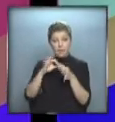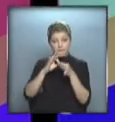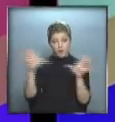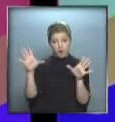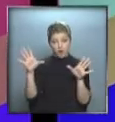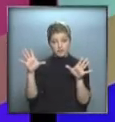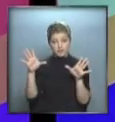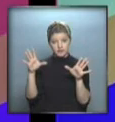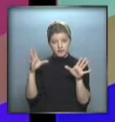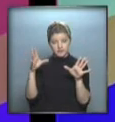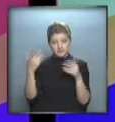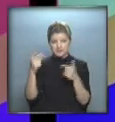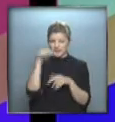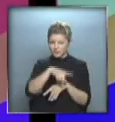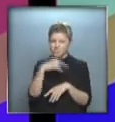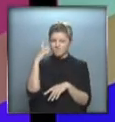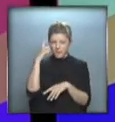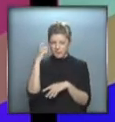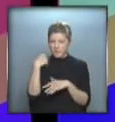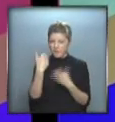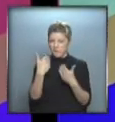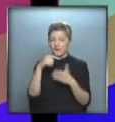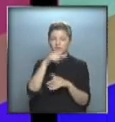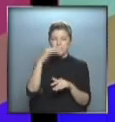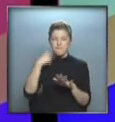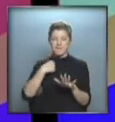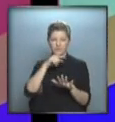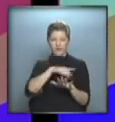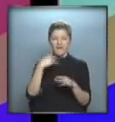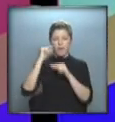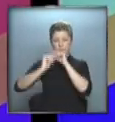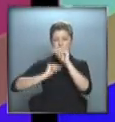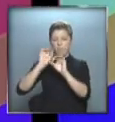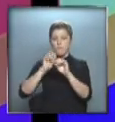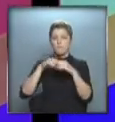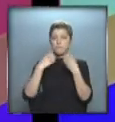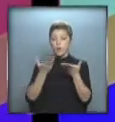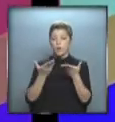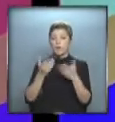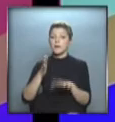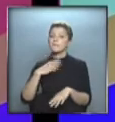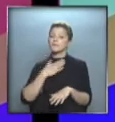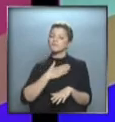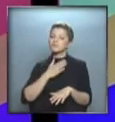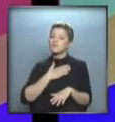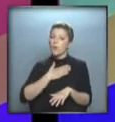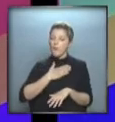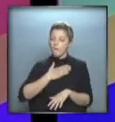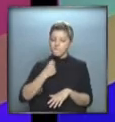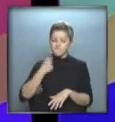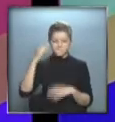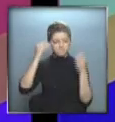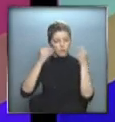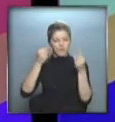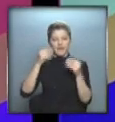seguro que al correr los años eso lo va a poder mejorar. Lo que me preocupa es quienes estuvieron detrás de ese